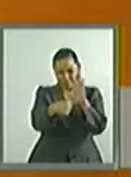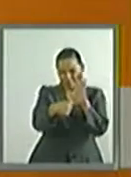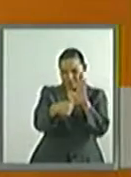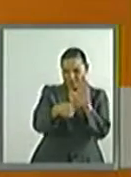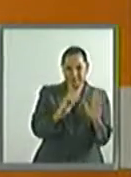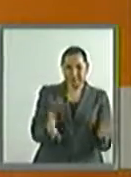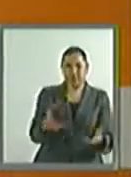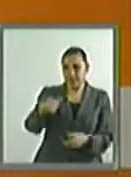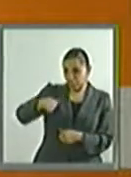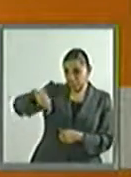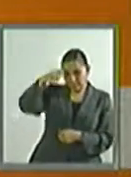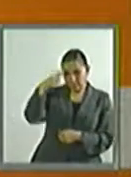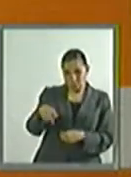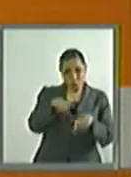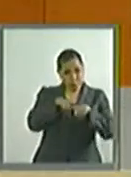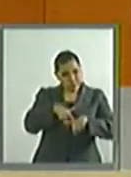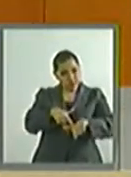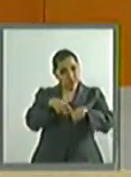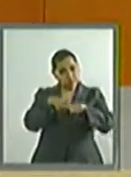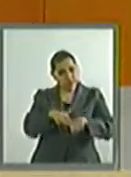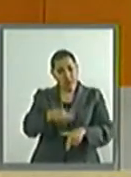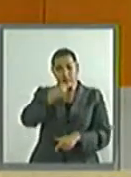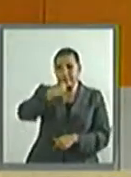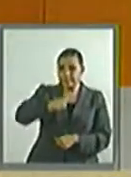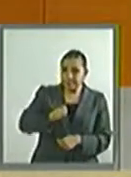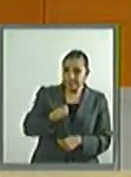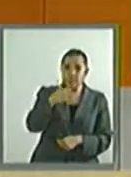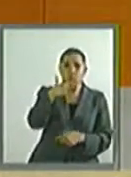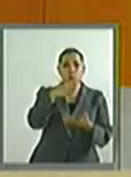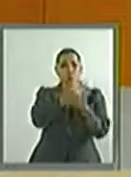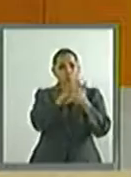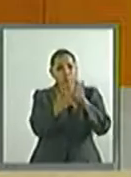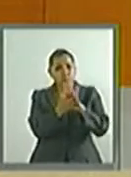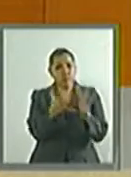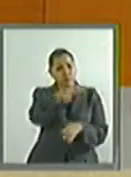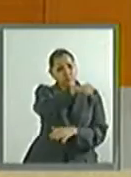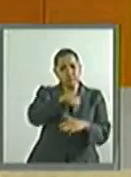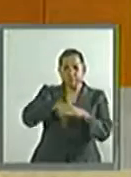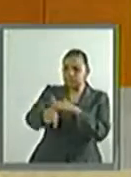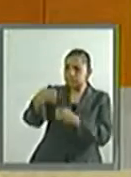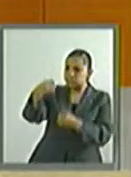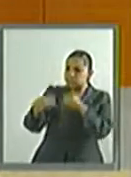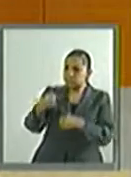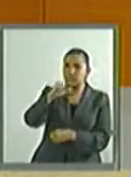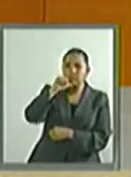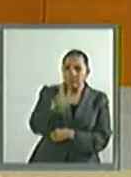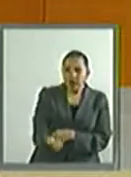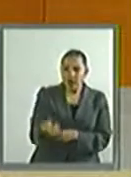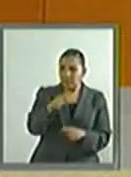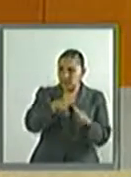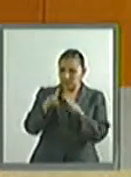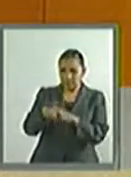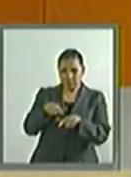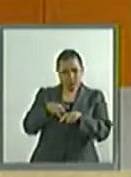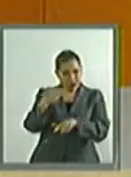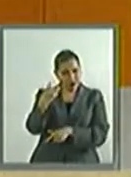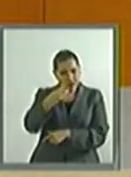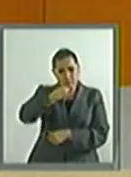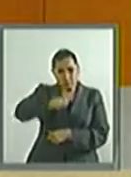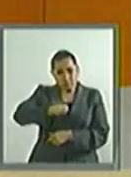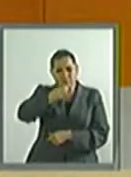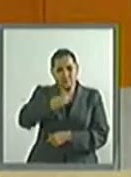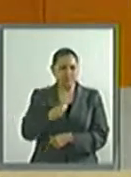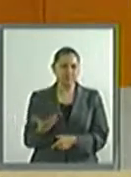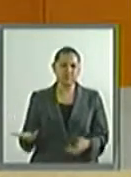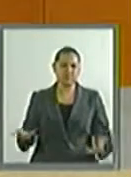más corrupción e impunidad. Necesitamos limpiar esta cloaca y comenzar de nuevo. Por ello, el Sistema